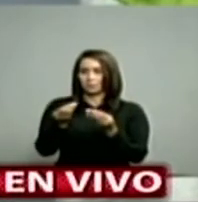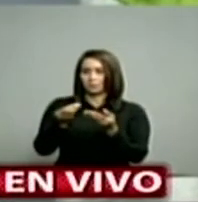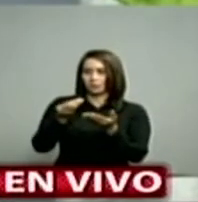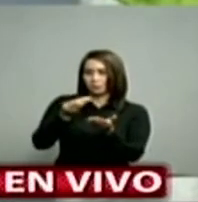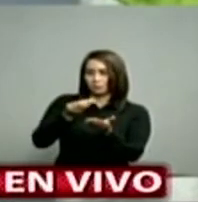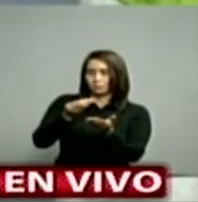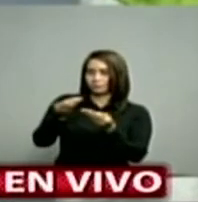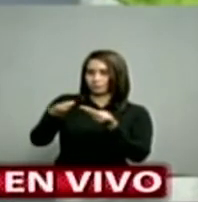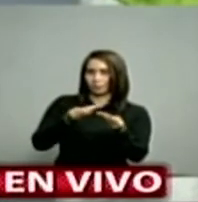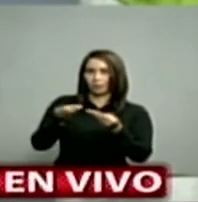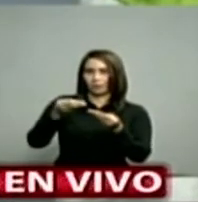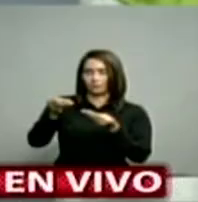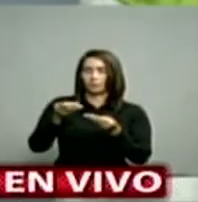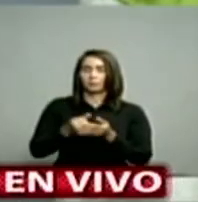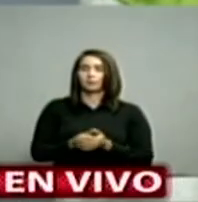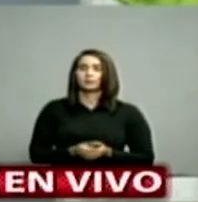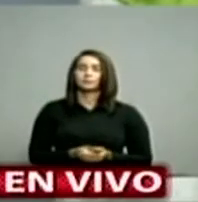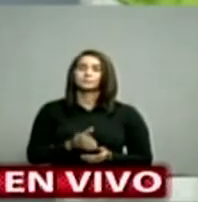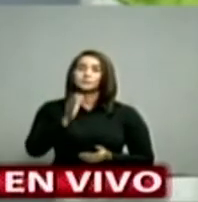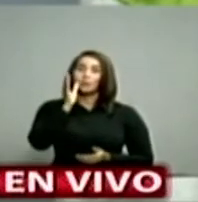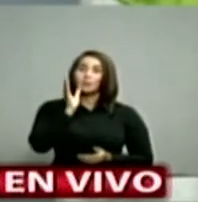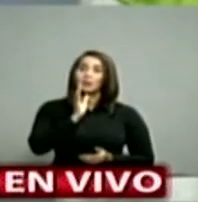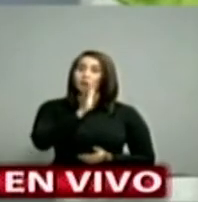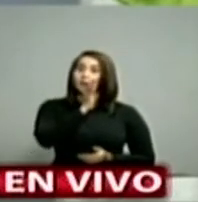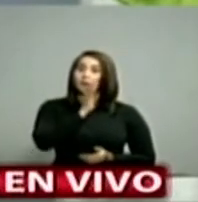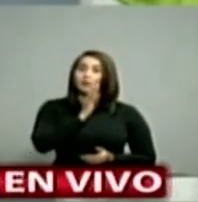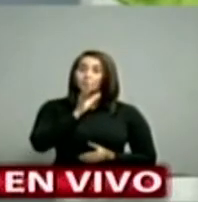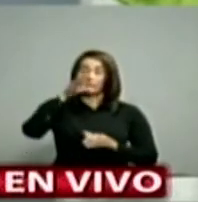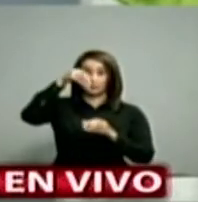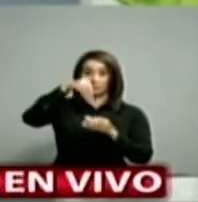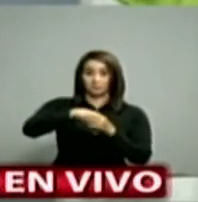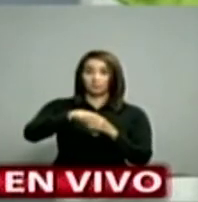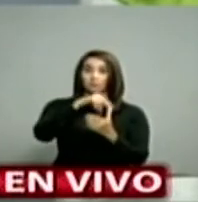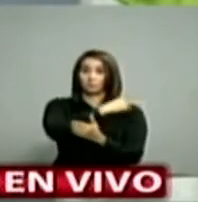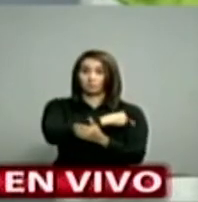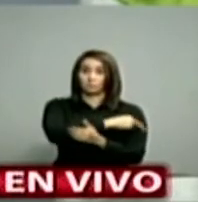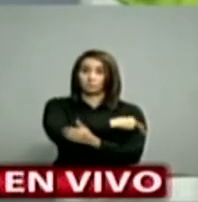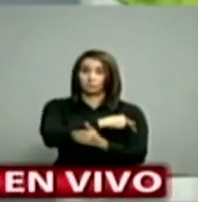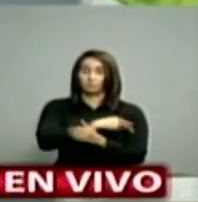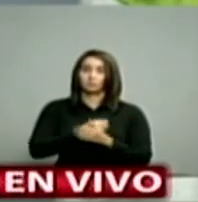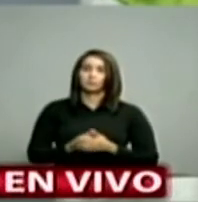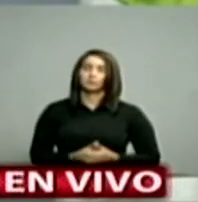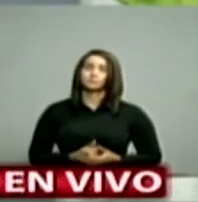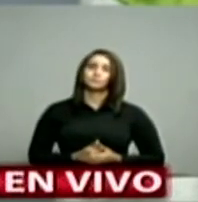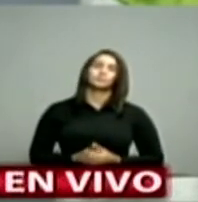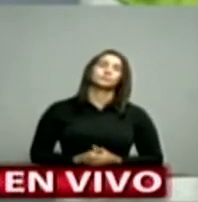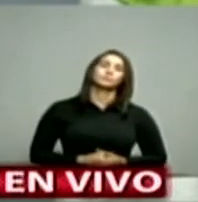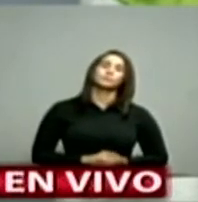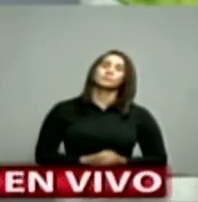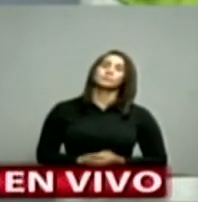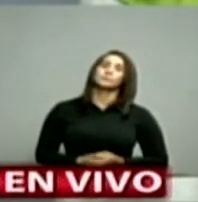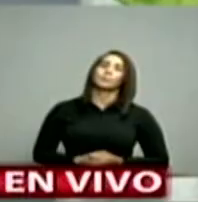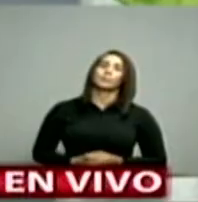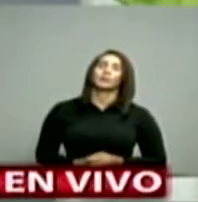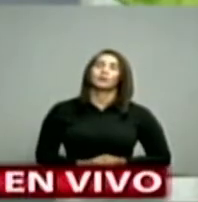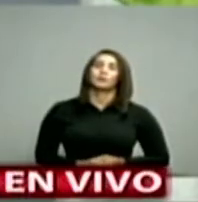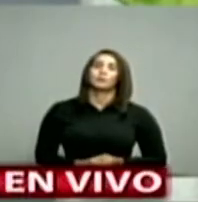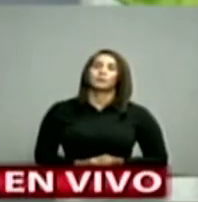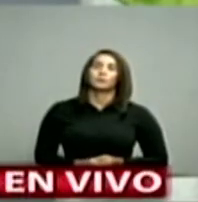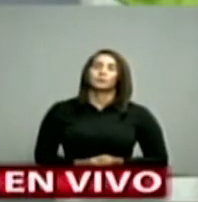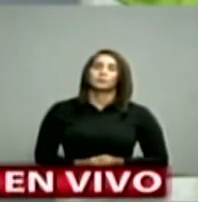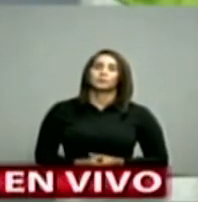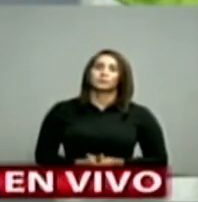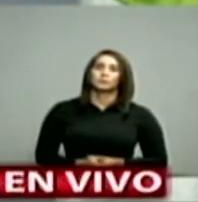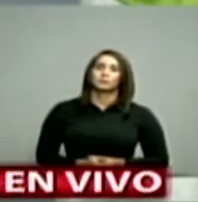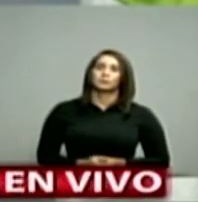desean tener cafeterías para el expendio de alimentos y bebidas finalmente el